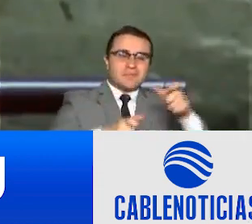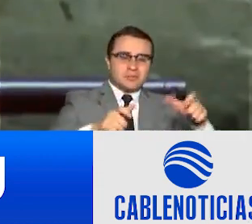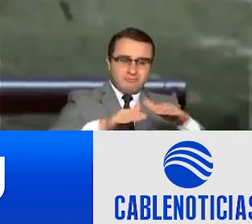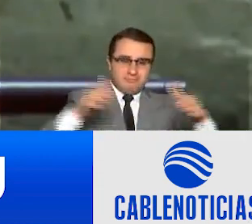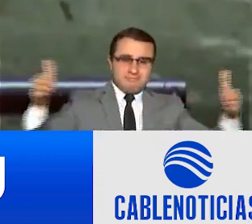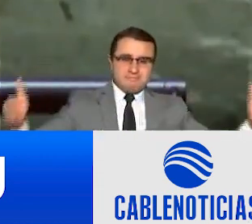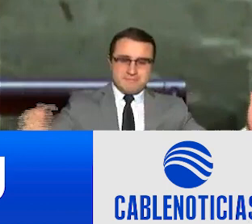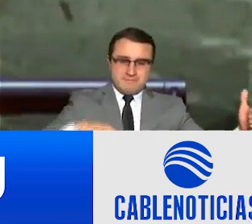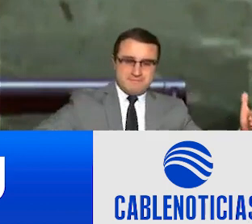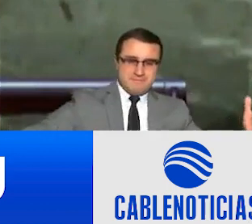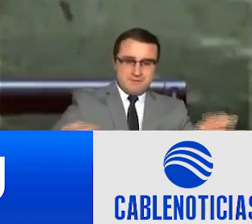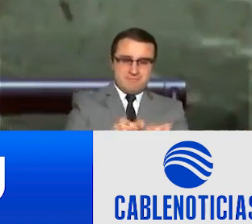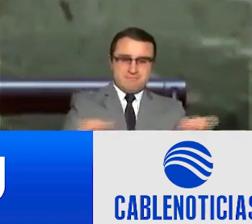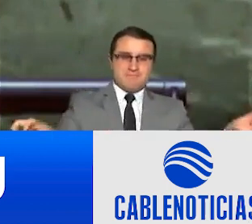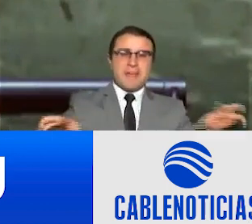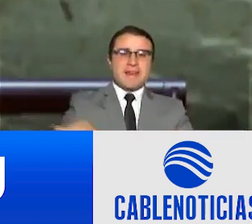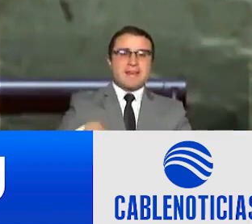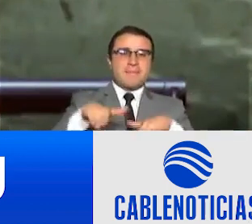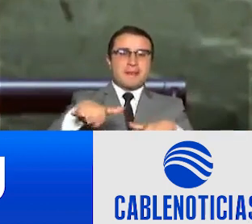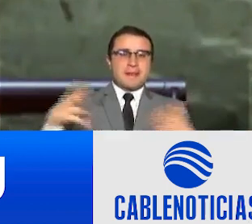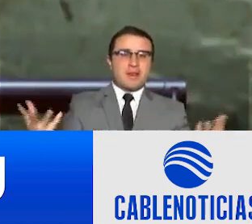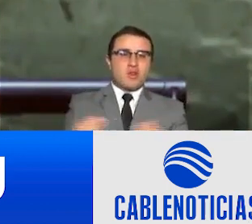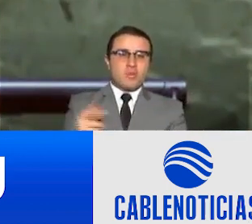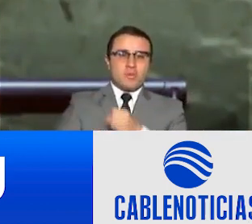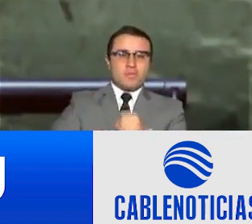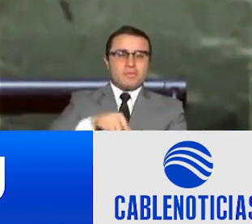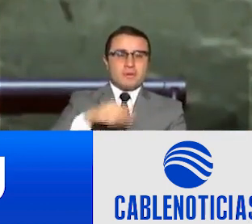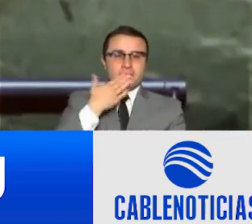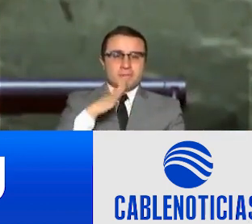pueblos indígenas, a mi paisano,